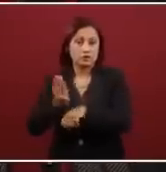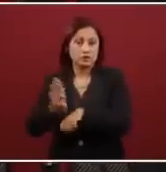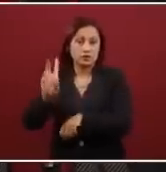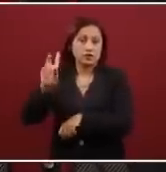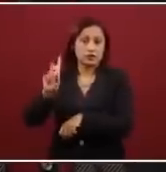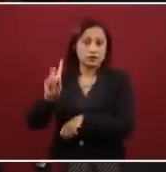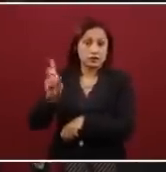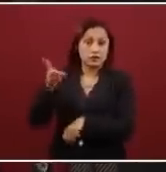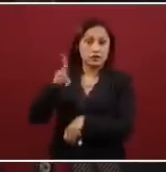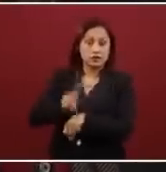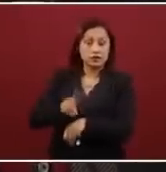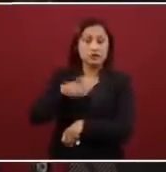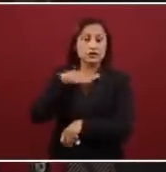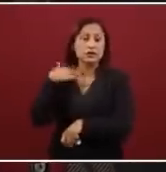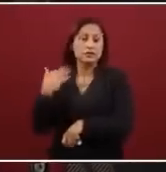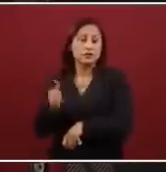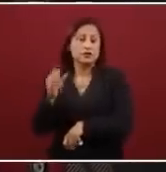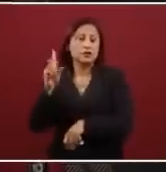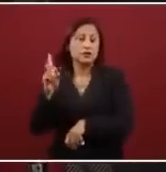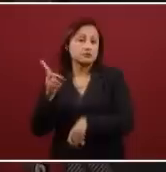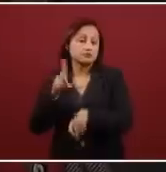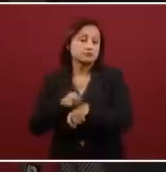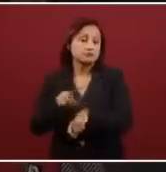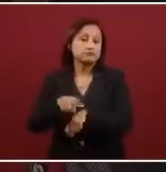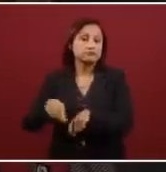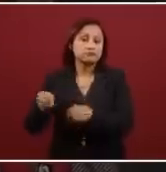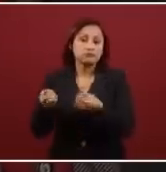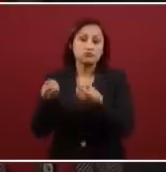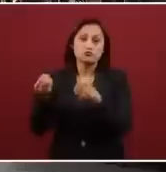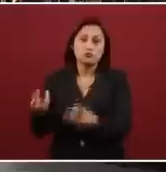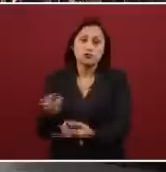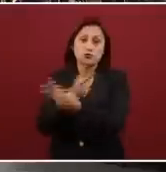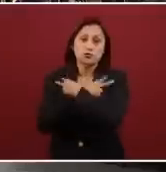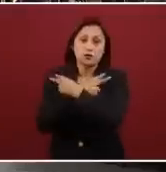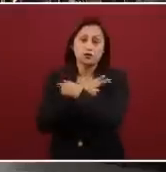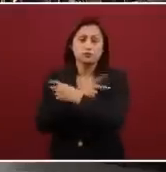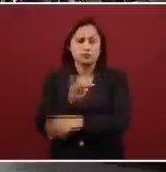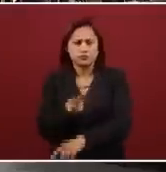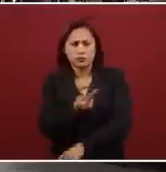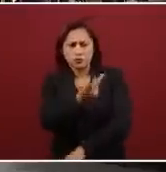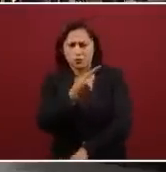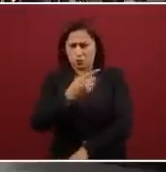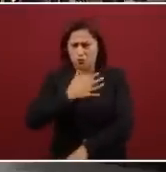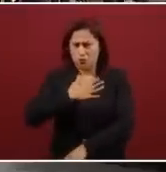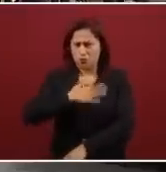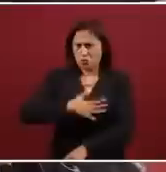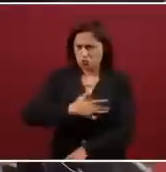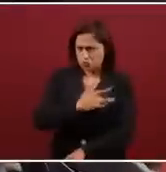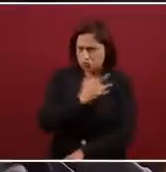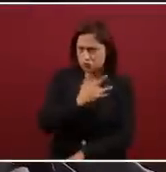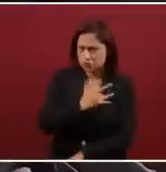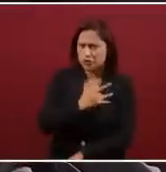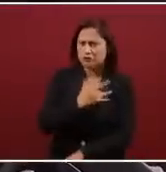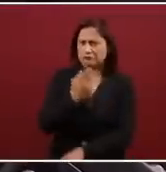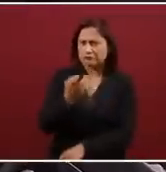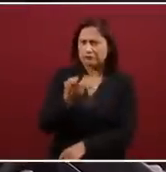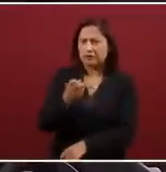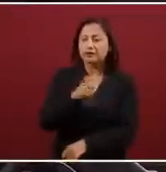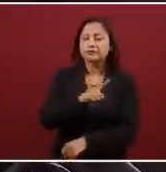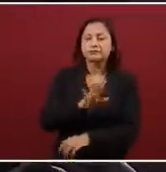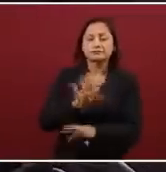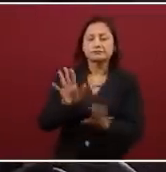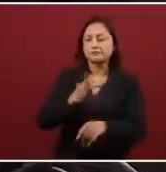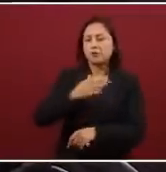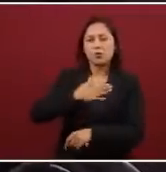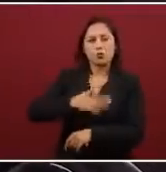los trabajadores. ¿Piensa que 6 días es justo o cuántos consideraría usted no es que justo, sería justo? Son pocos días, pero todo esto tiene